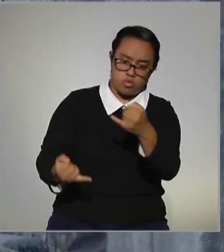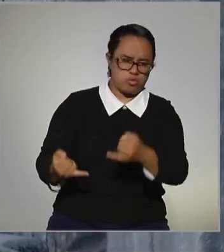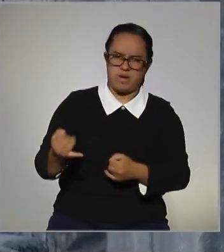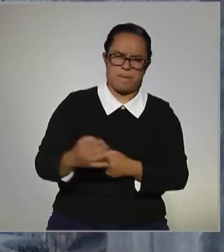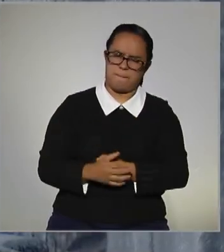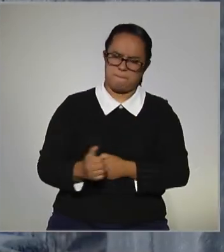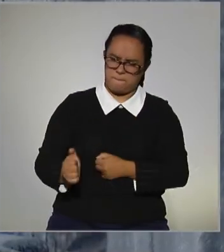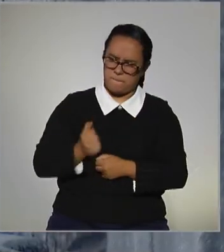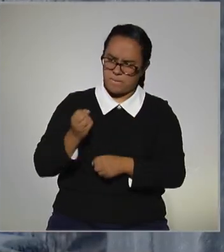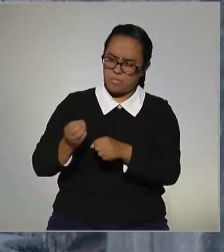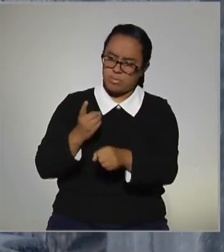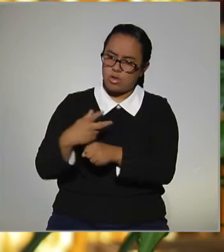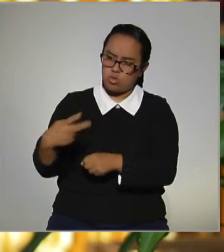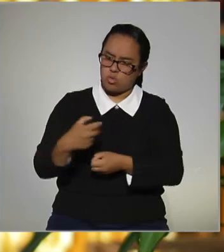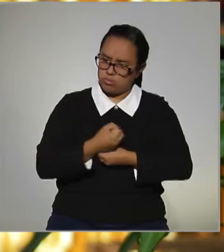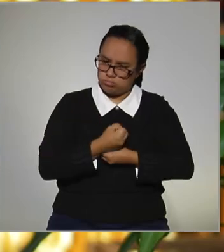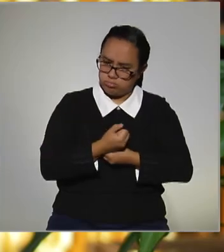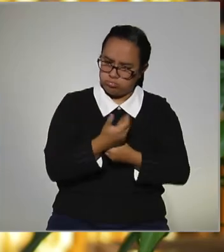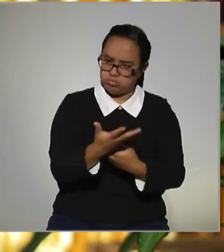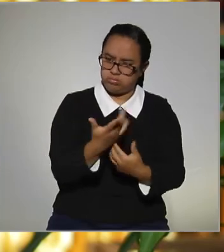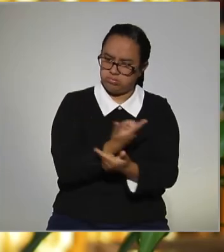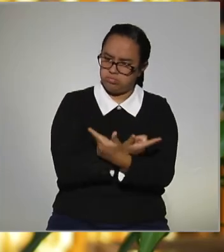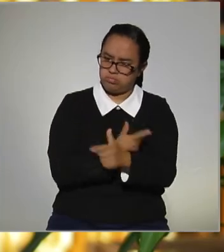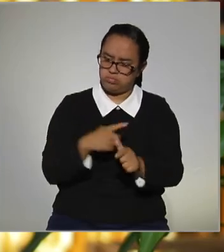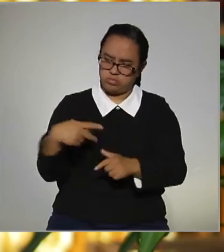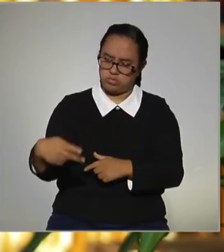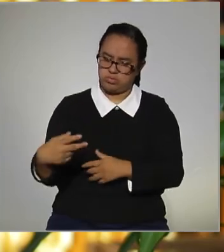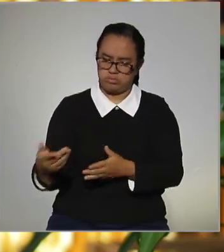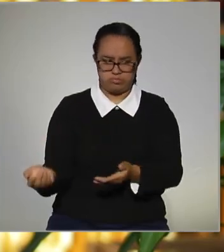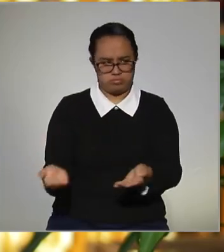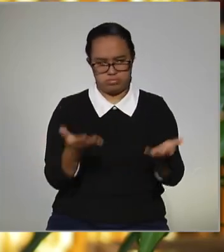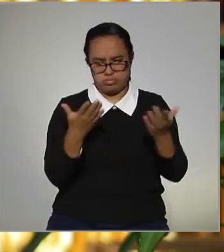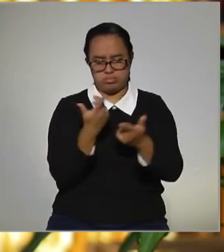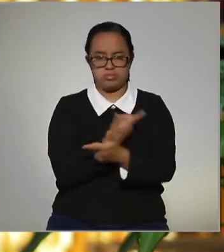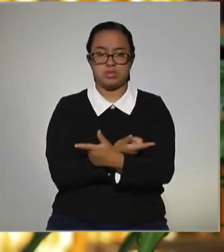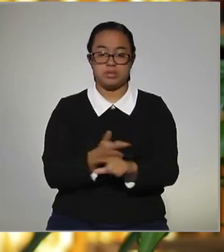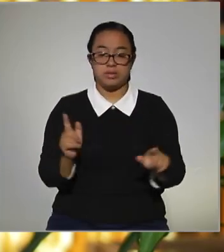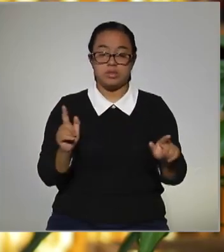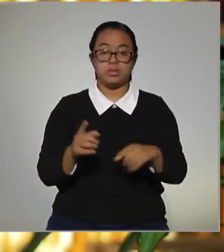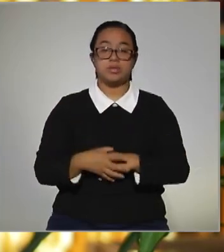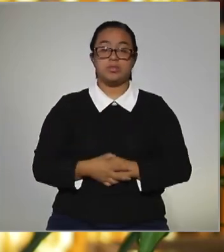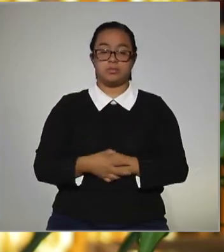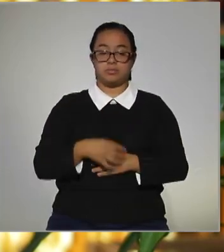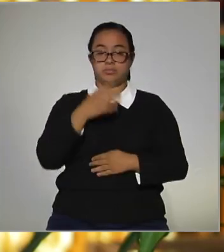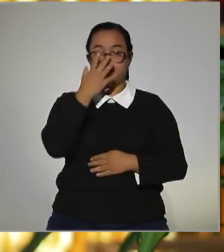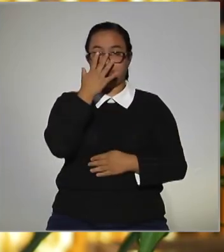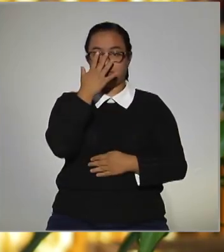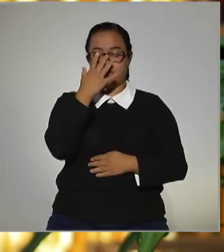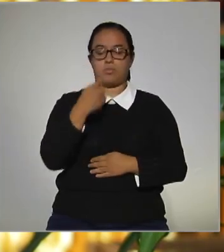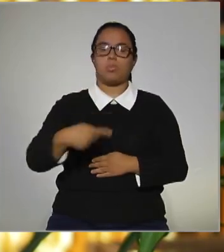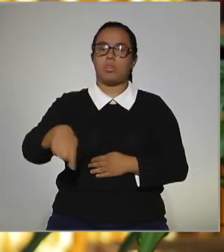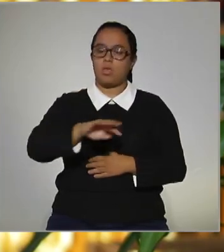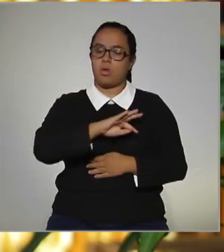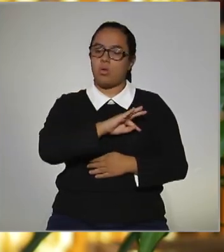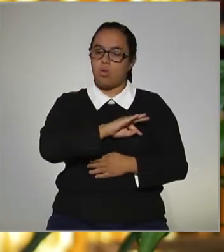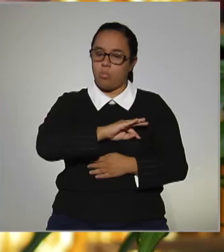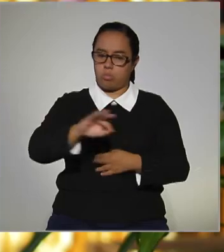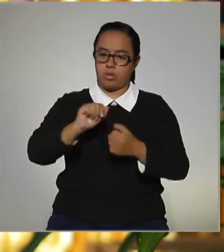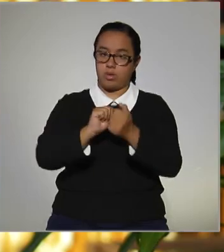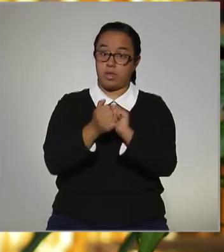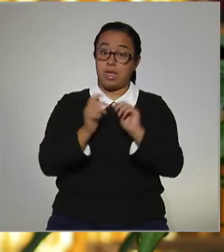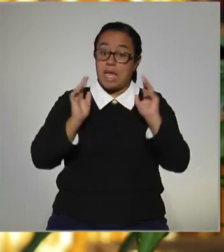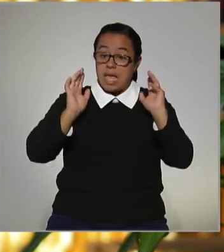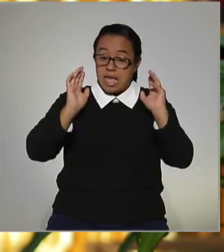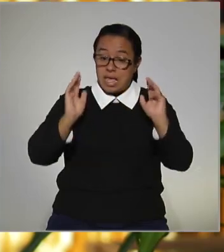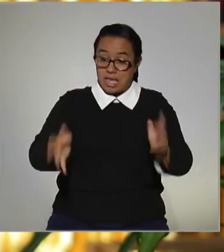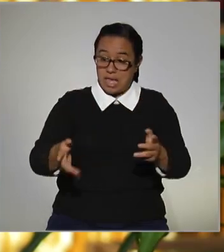a la persona que se exprese tal y como se está sintiendo. Y entonces podemos empezar, ya que